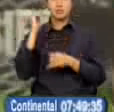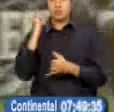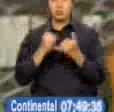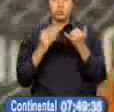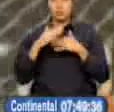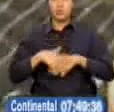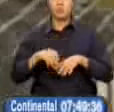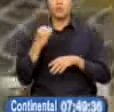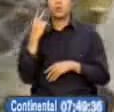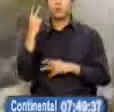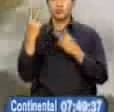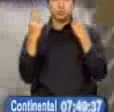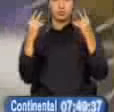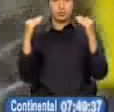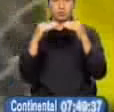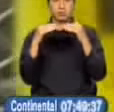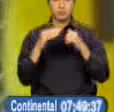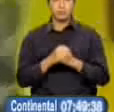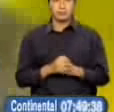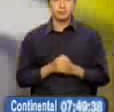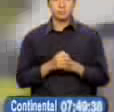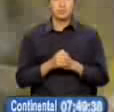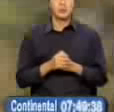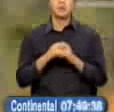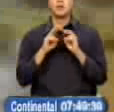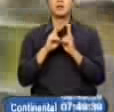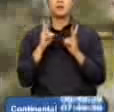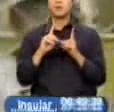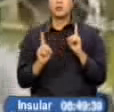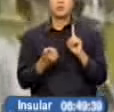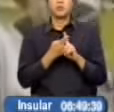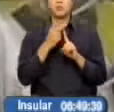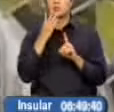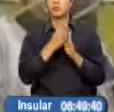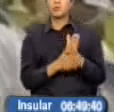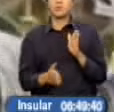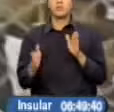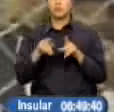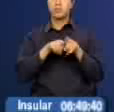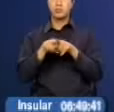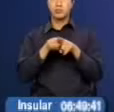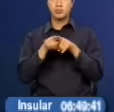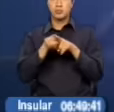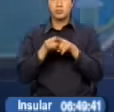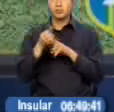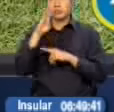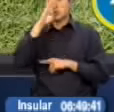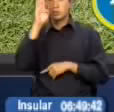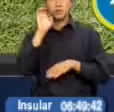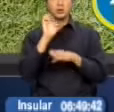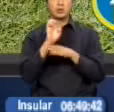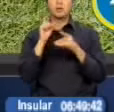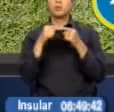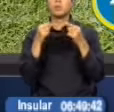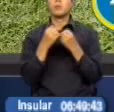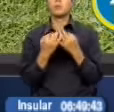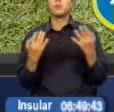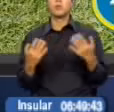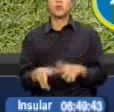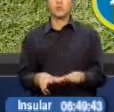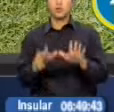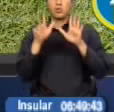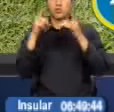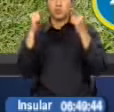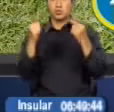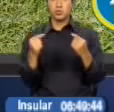cochabamba fue de 2 a 2 mientras que lo que respecta únicamente al historial de eliminatorias entre brasil y ecuador se han desarrollado ocho